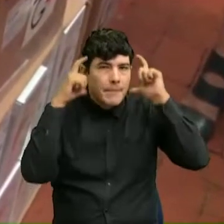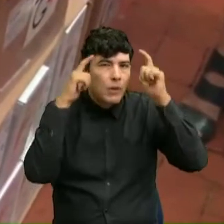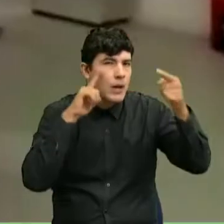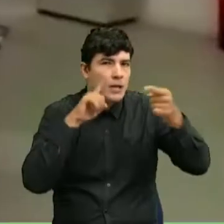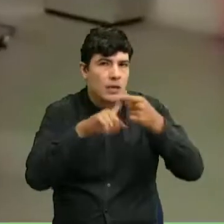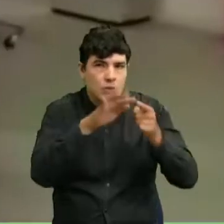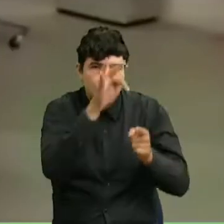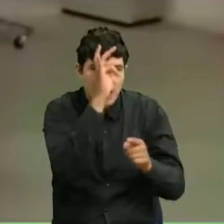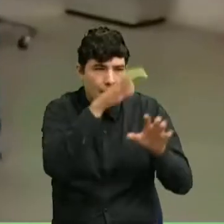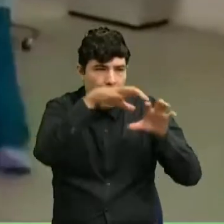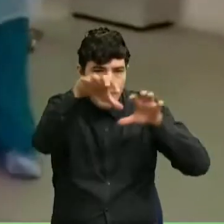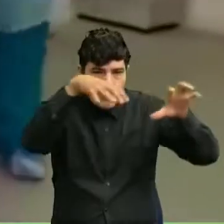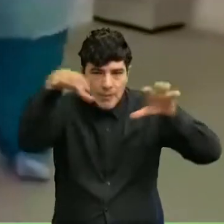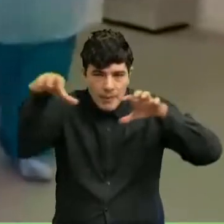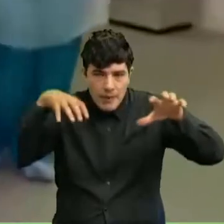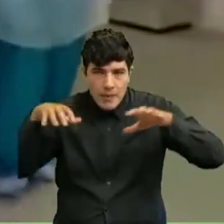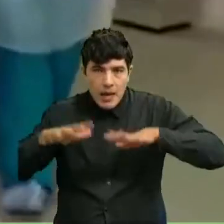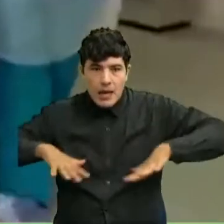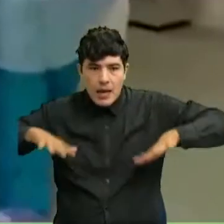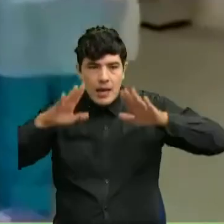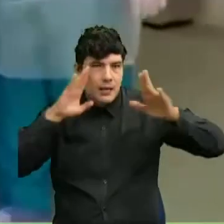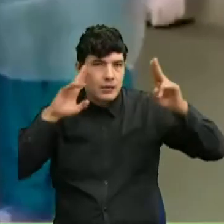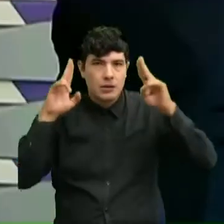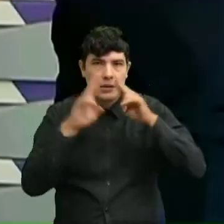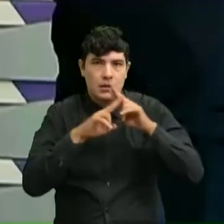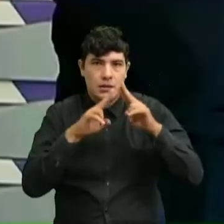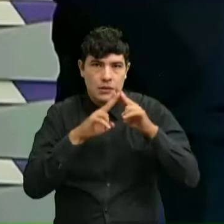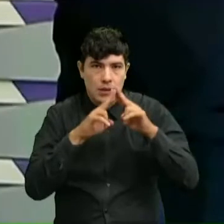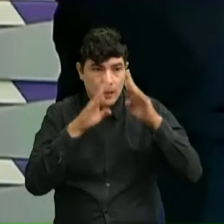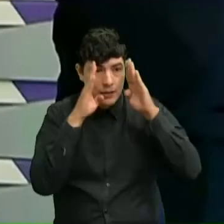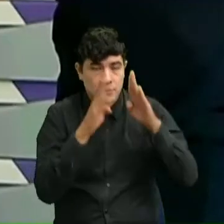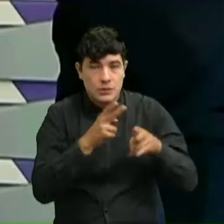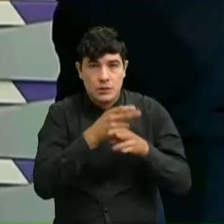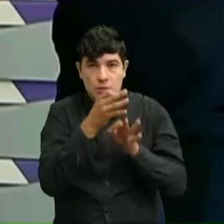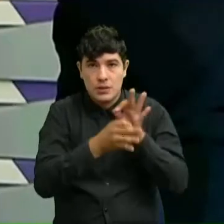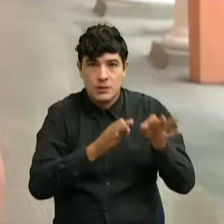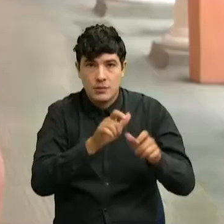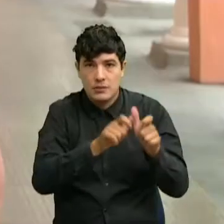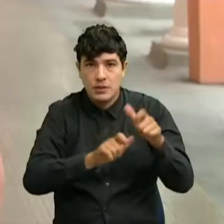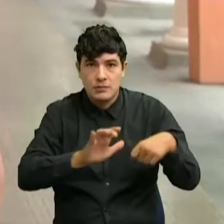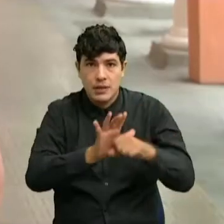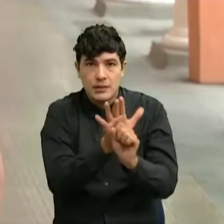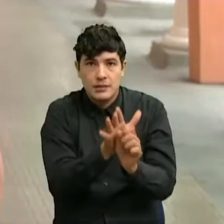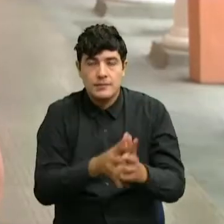para atención de pacientes de kobe 19 y la etapa de inmunización